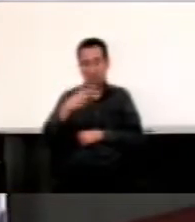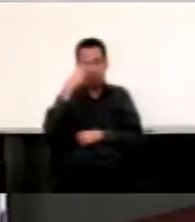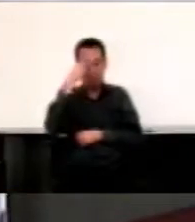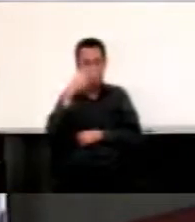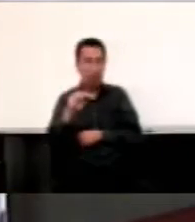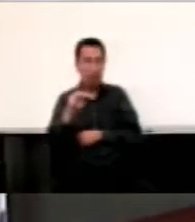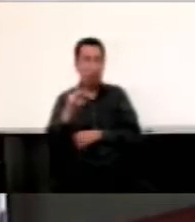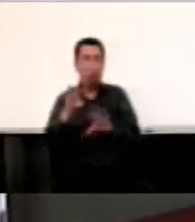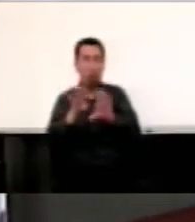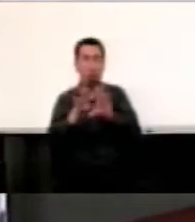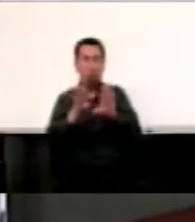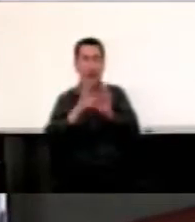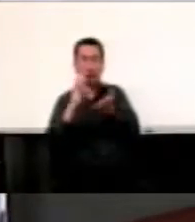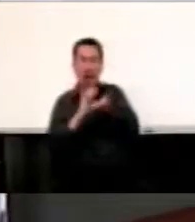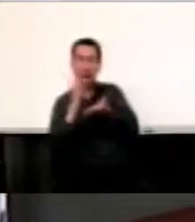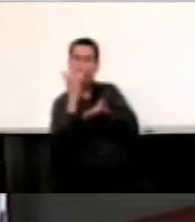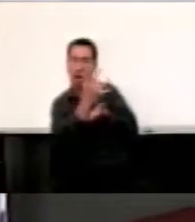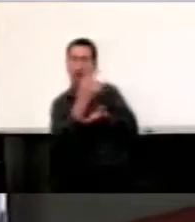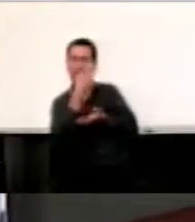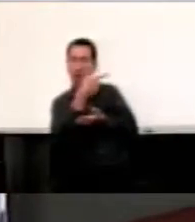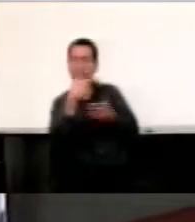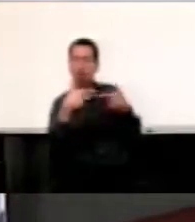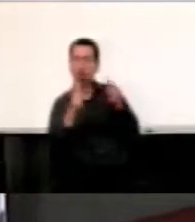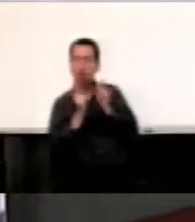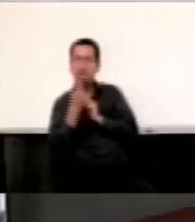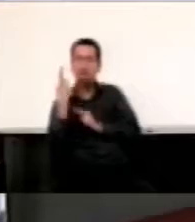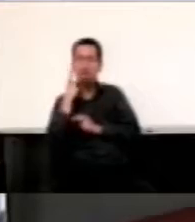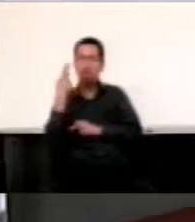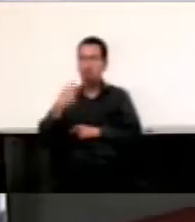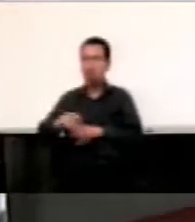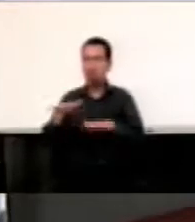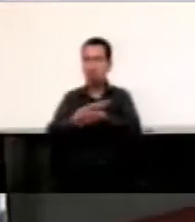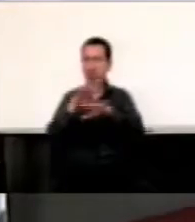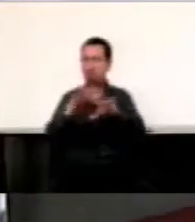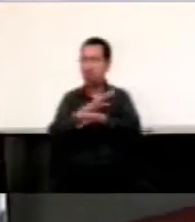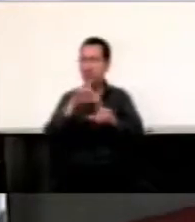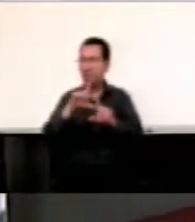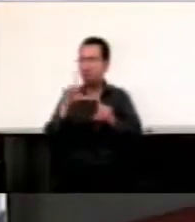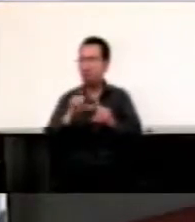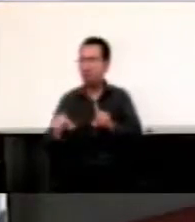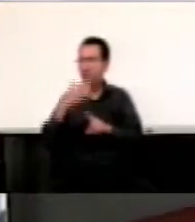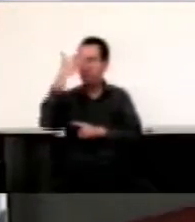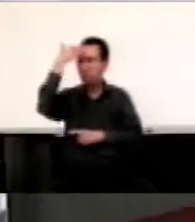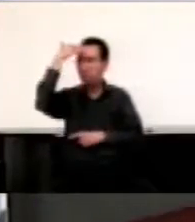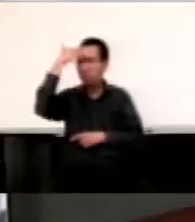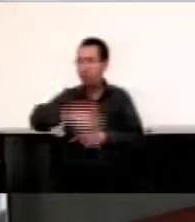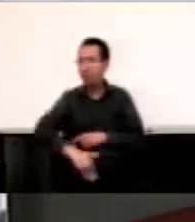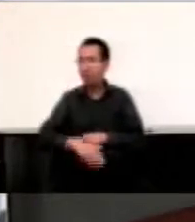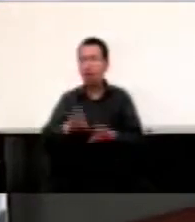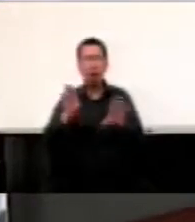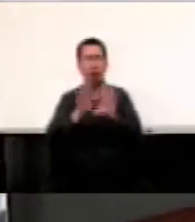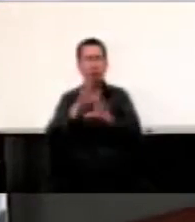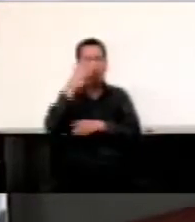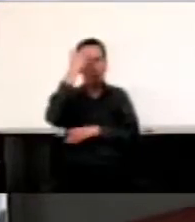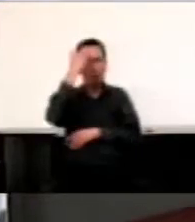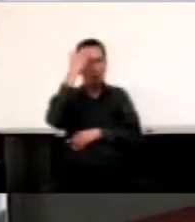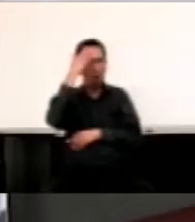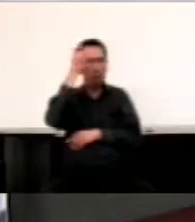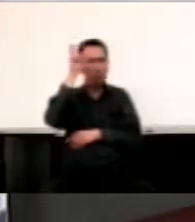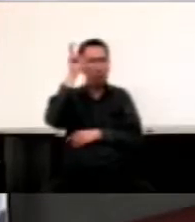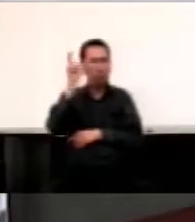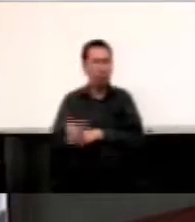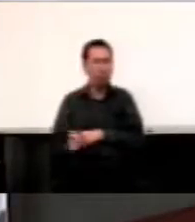Y esa parte nos permite incluso conocer más a detalle